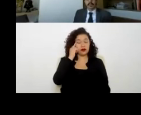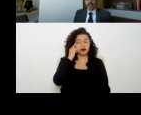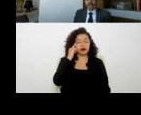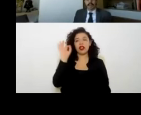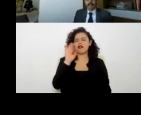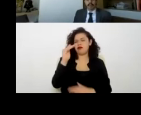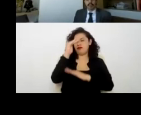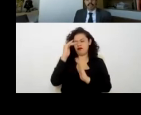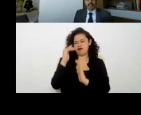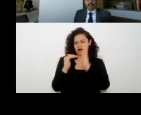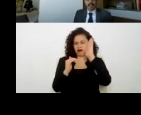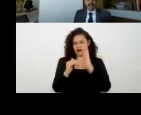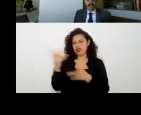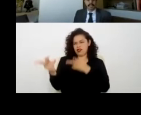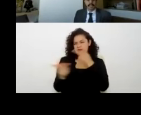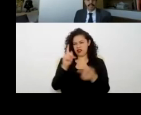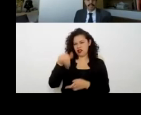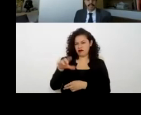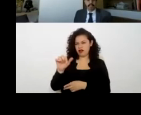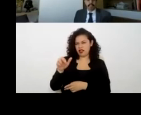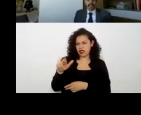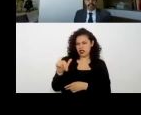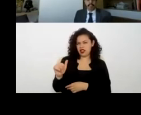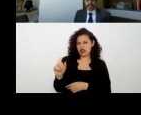Esa pregunta, María de Lourdes, es muy interesante.